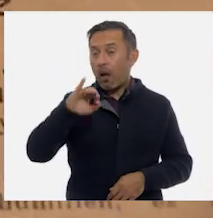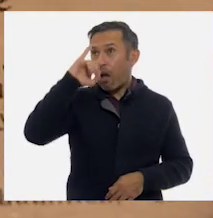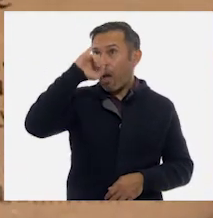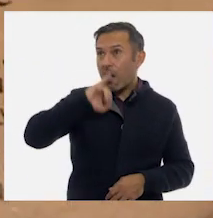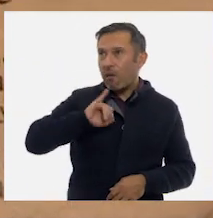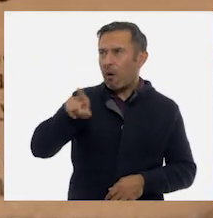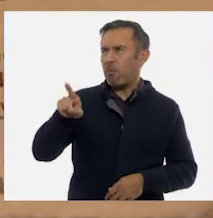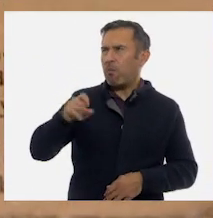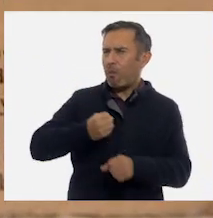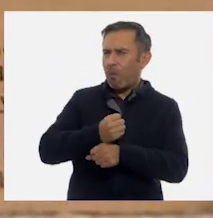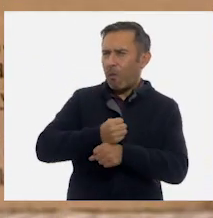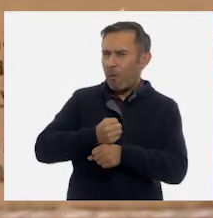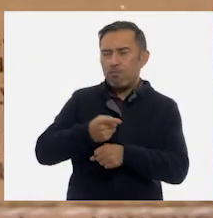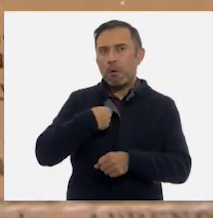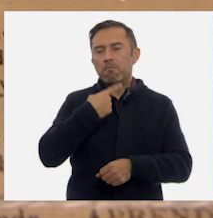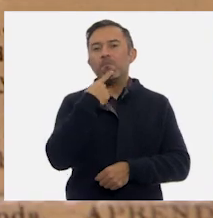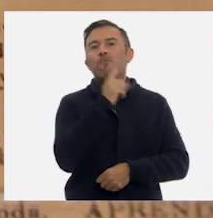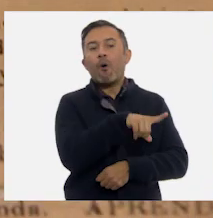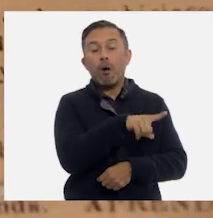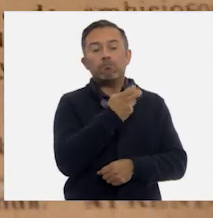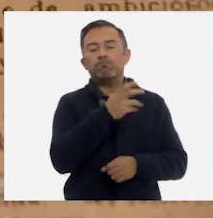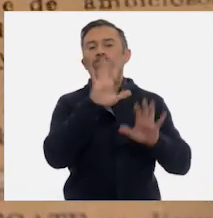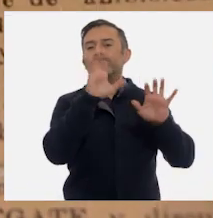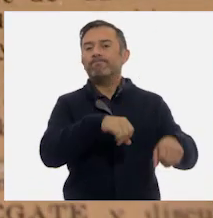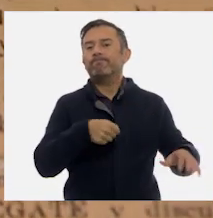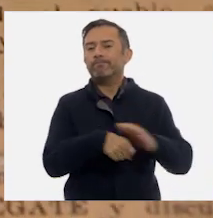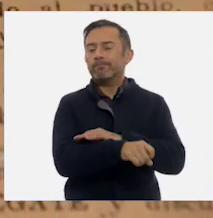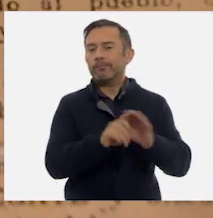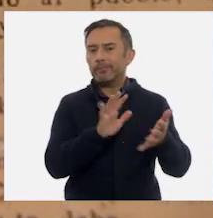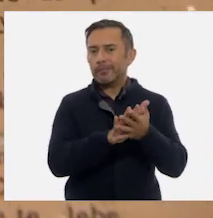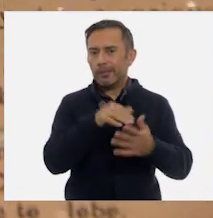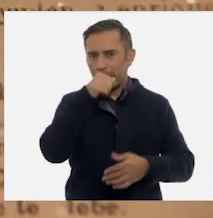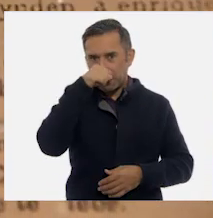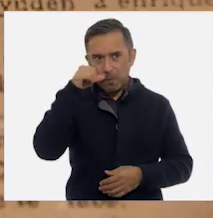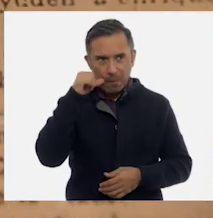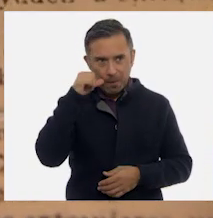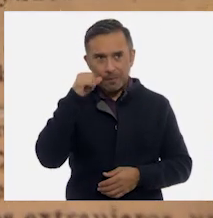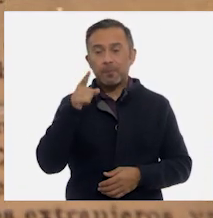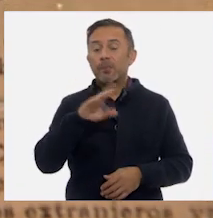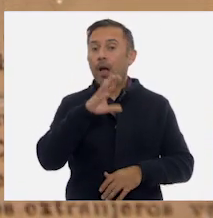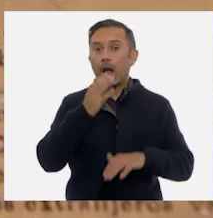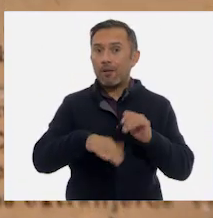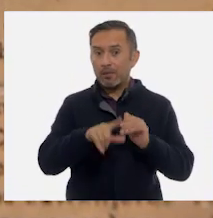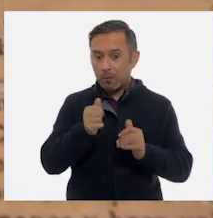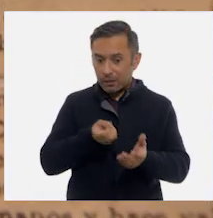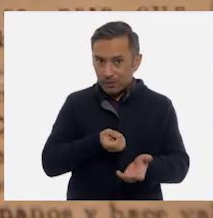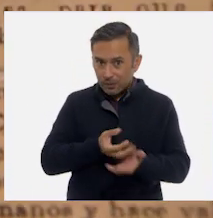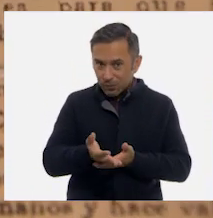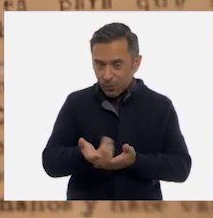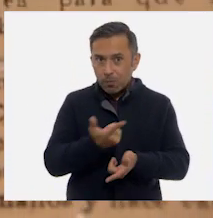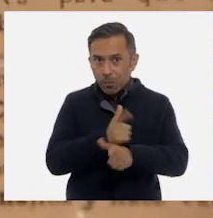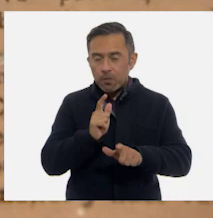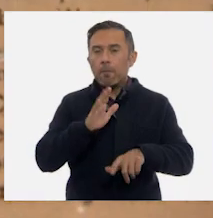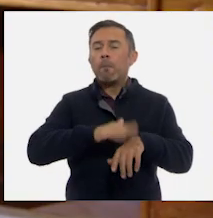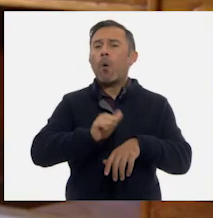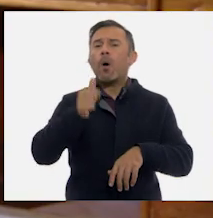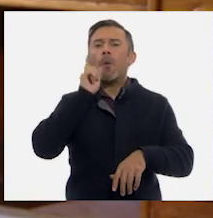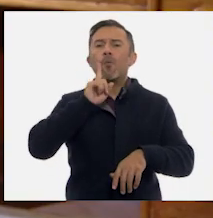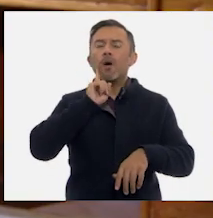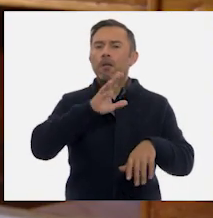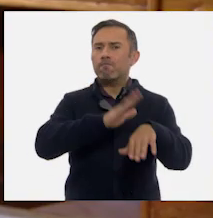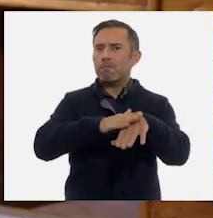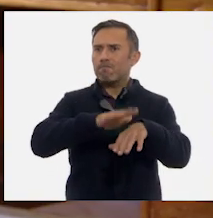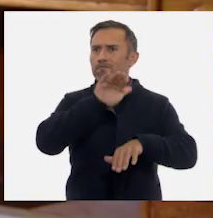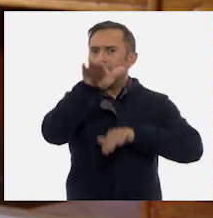en Chihuahua. Al salir de prisión, fundó el Club Liberal Benito Juárez, en el que convocó a otras mujeres. También